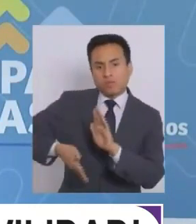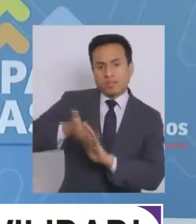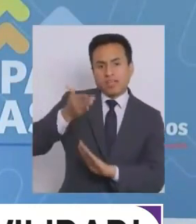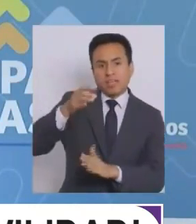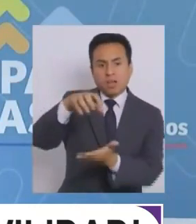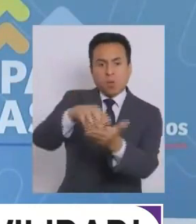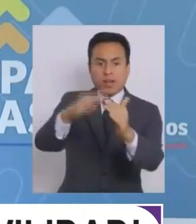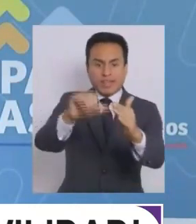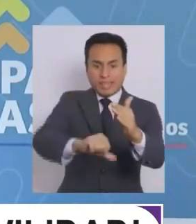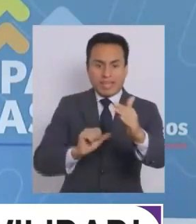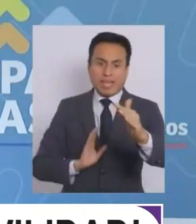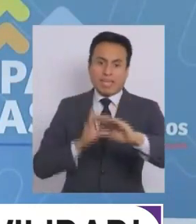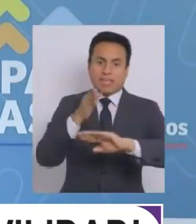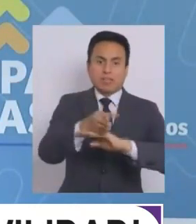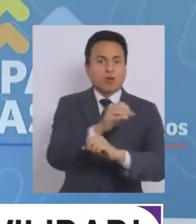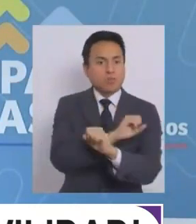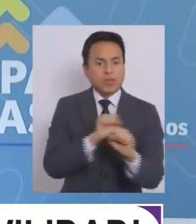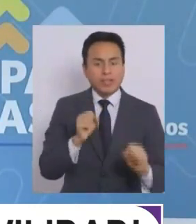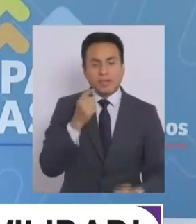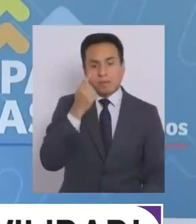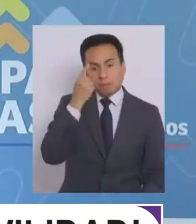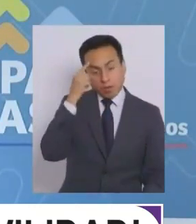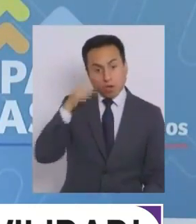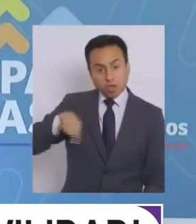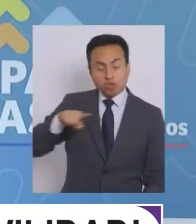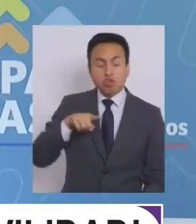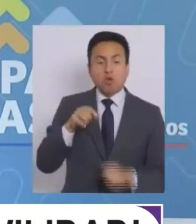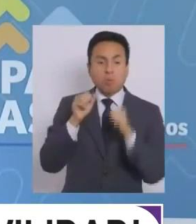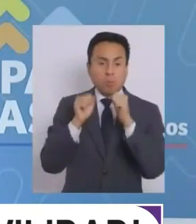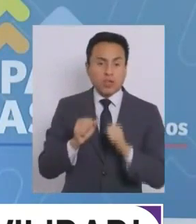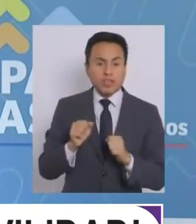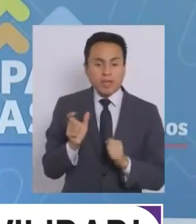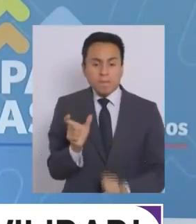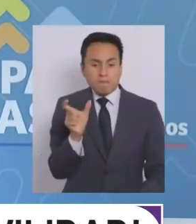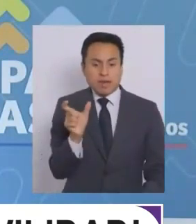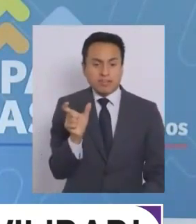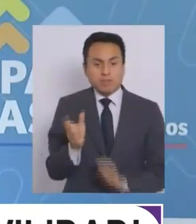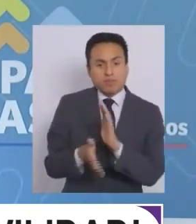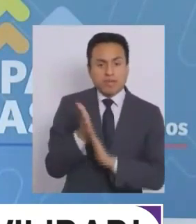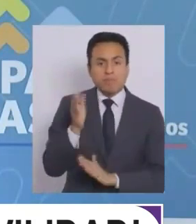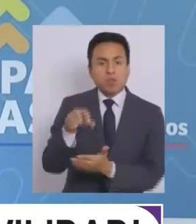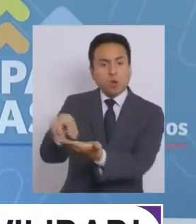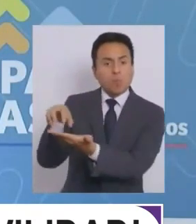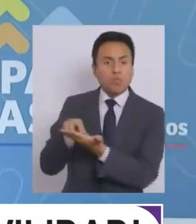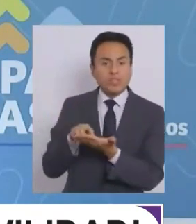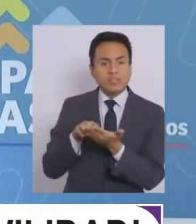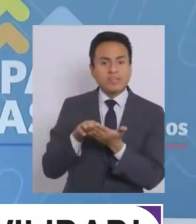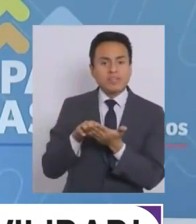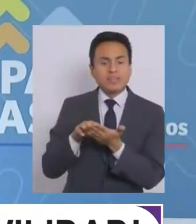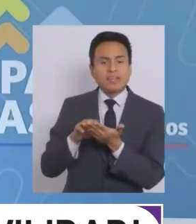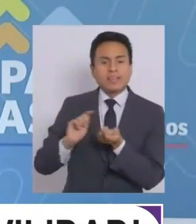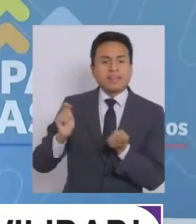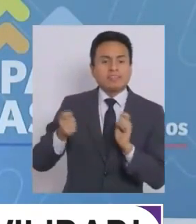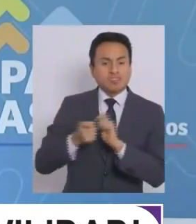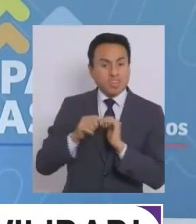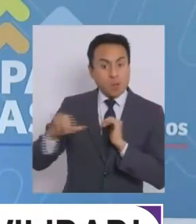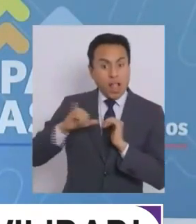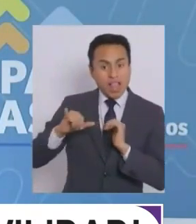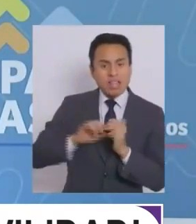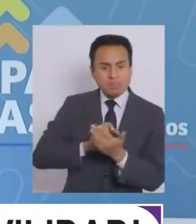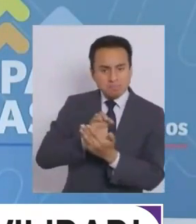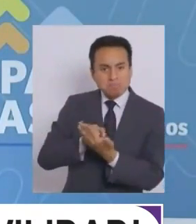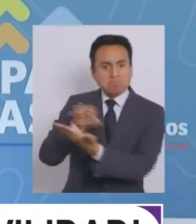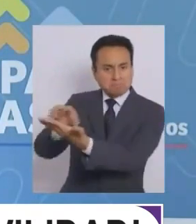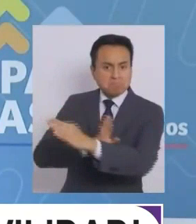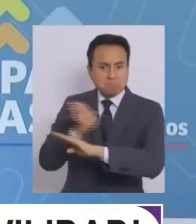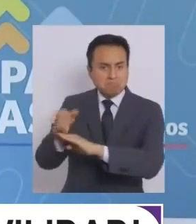pensar seriamente. Pero sí, aparentemente la autoridad no está preocupada de replantear el tema de las cuarentenas, porque hoy día la subsecretaria anunció que a partir de este sábado, 5 comunas de